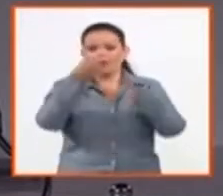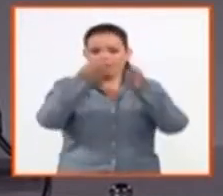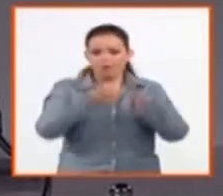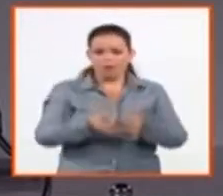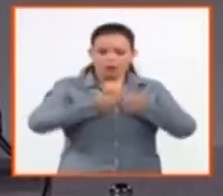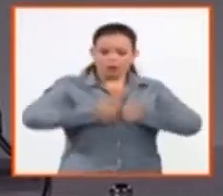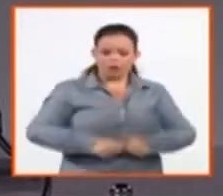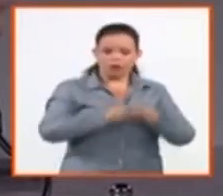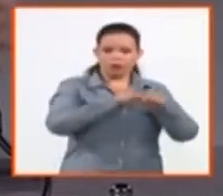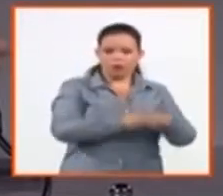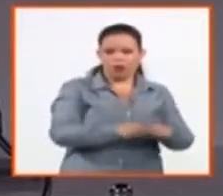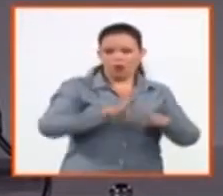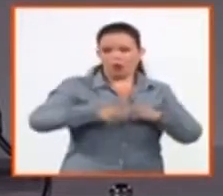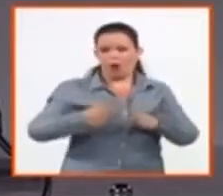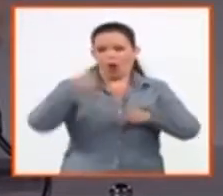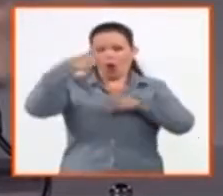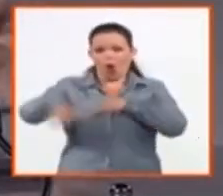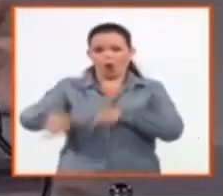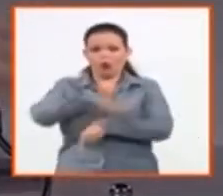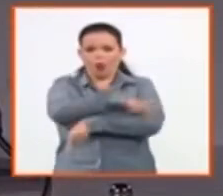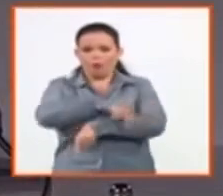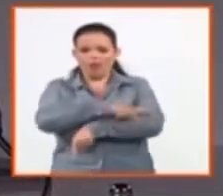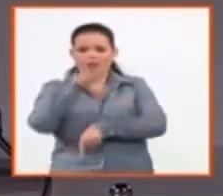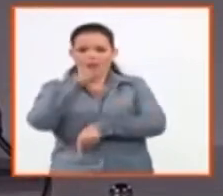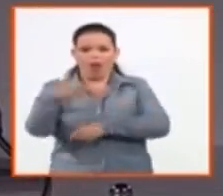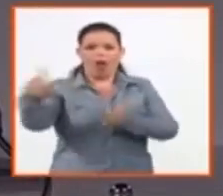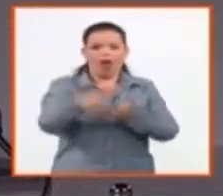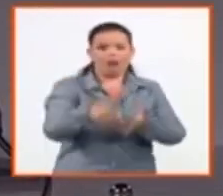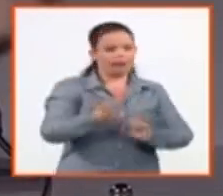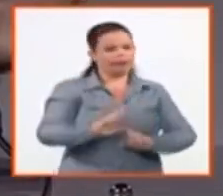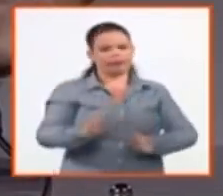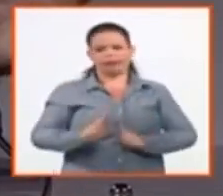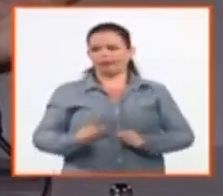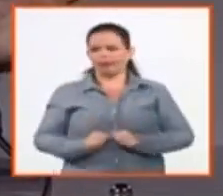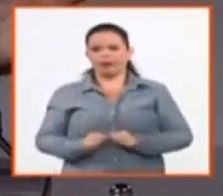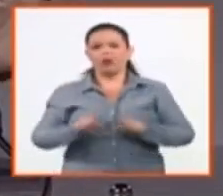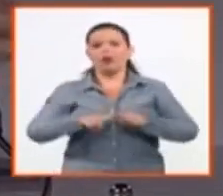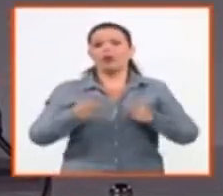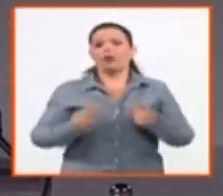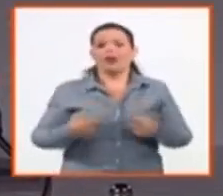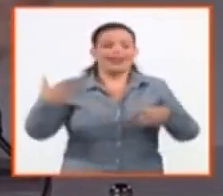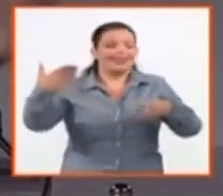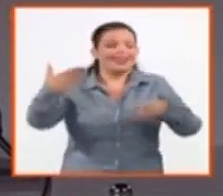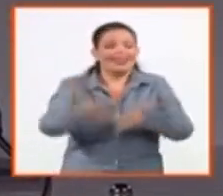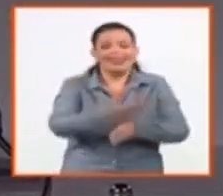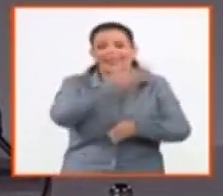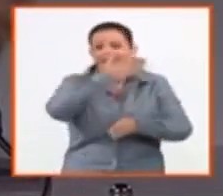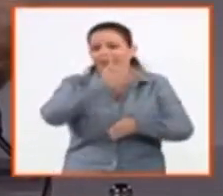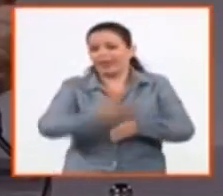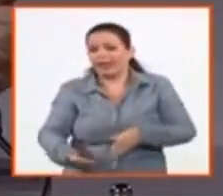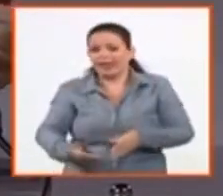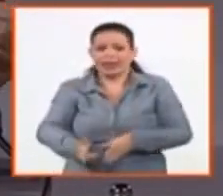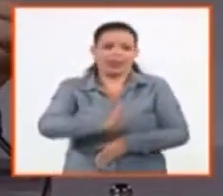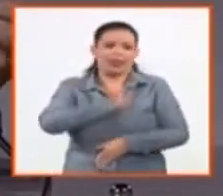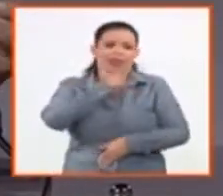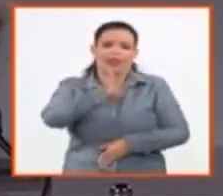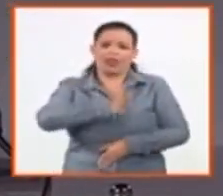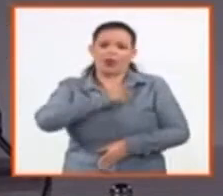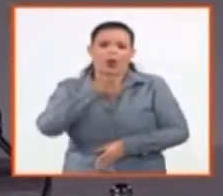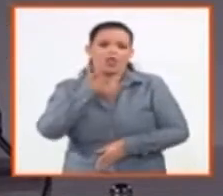no es un país étnicamente uniforme. Tiene varias etnias, tienen diferentes lenguajes, costumbres, grupos.